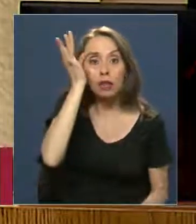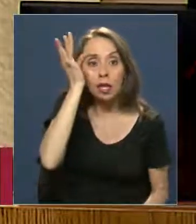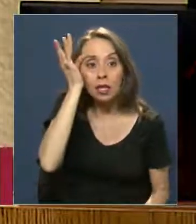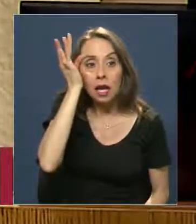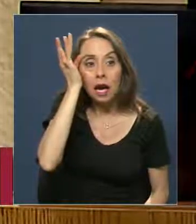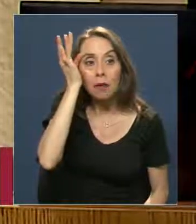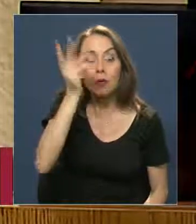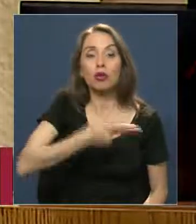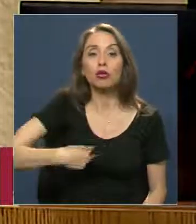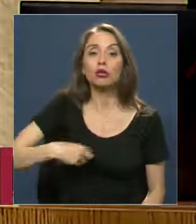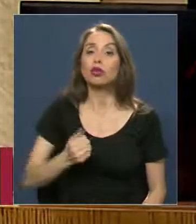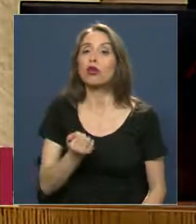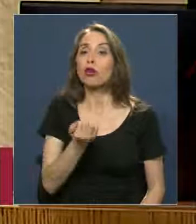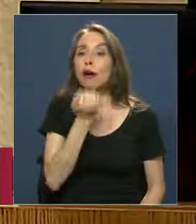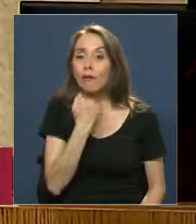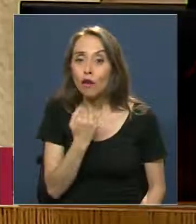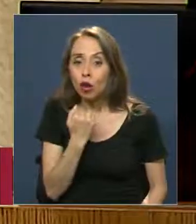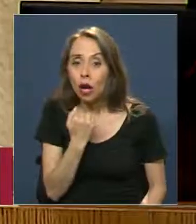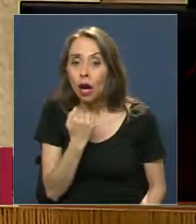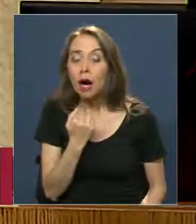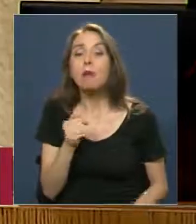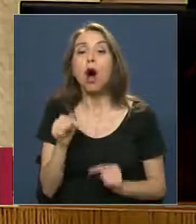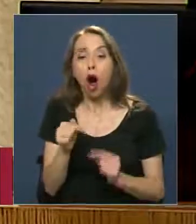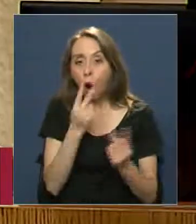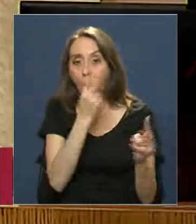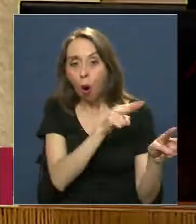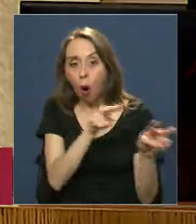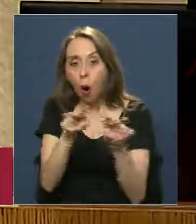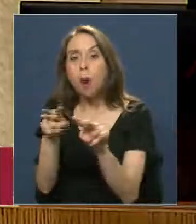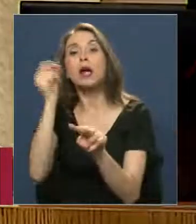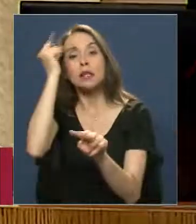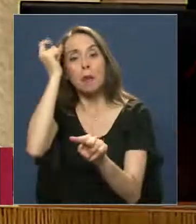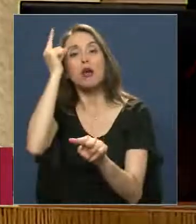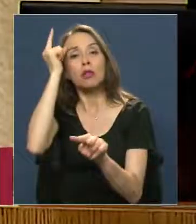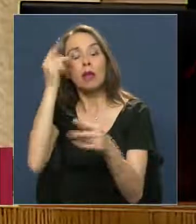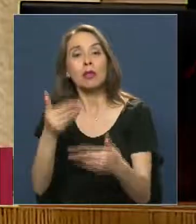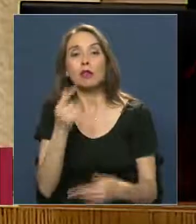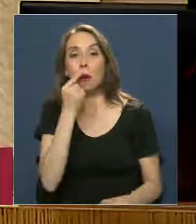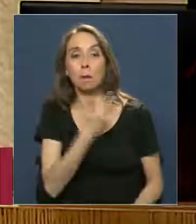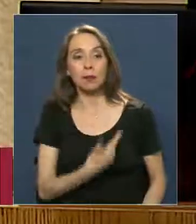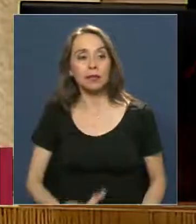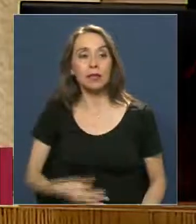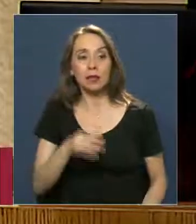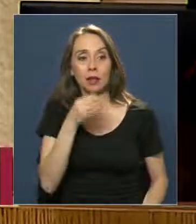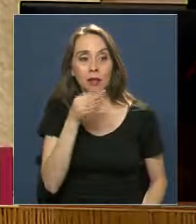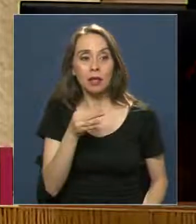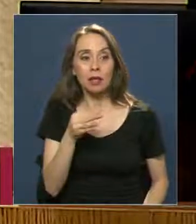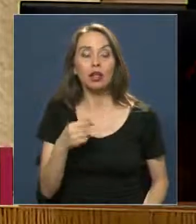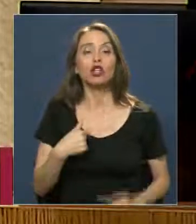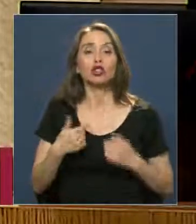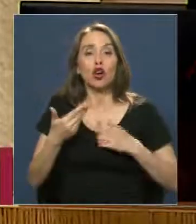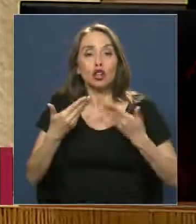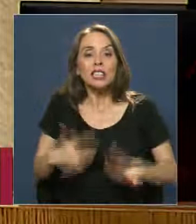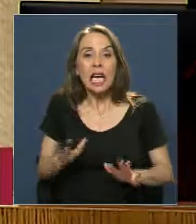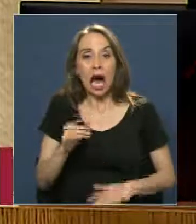hemos equivocado y estamos entendiendo ahora. El presidente dijo: ya he entendido.